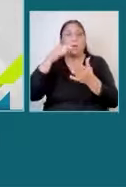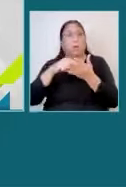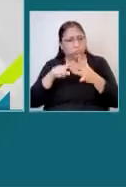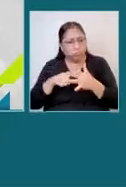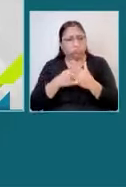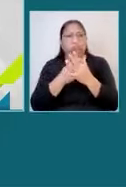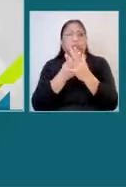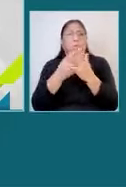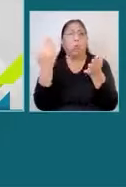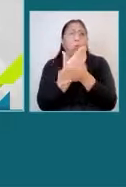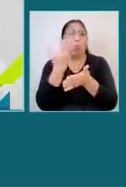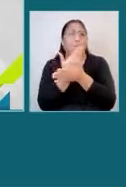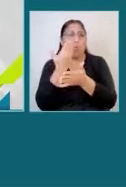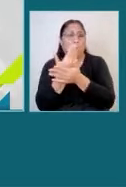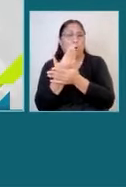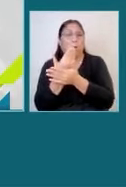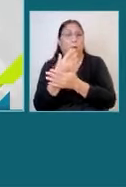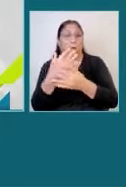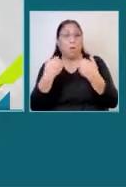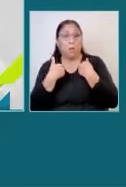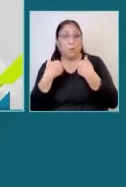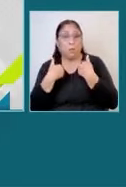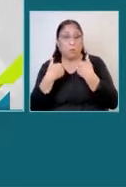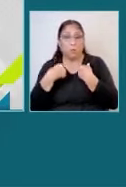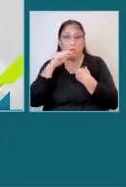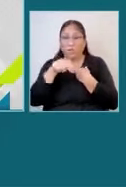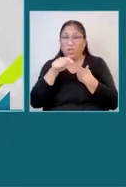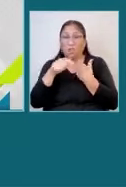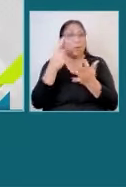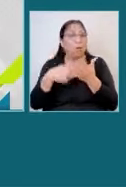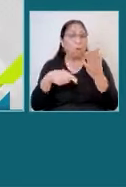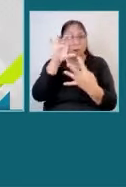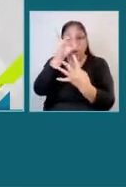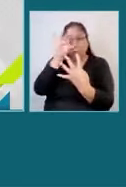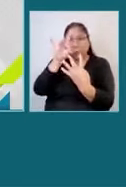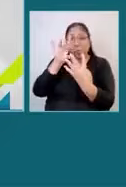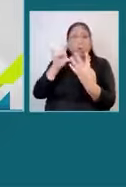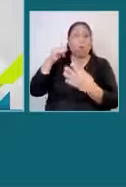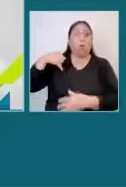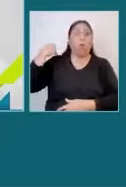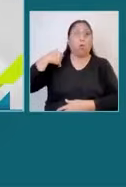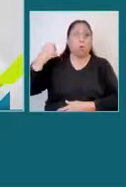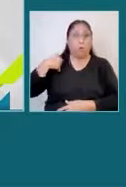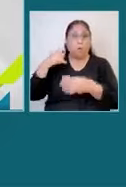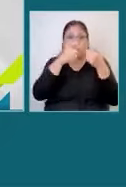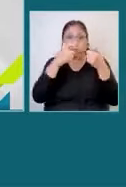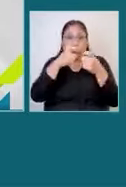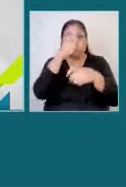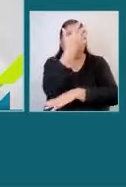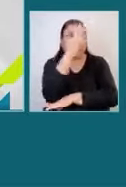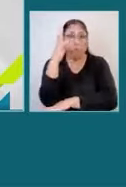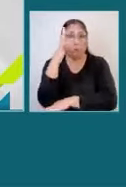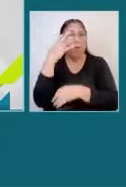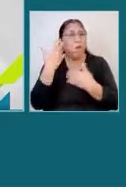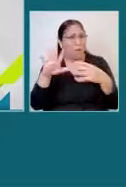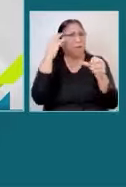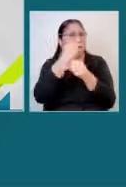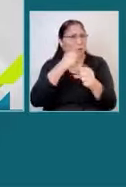iniciativa nueva que nosotros tenemos en donde seleccionamos jóvenes del sector forestal que ya están trabajando, están